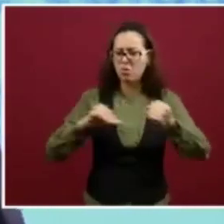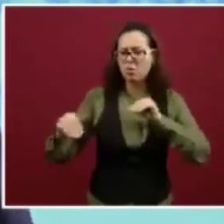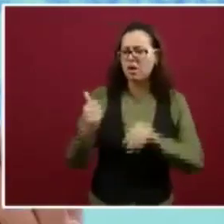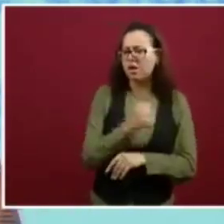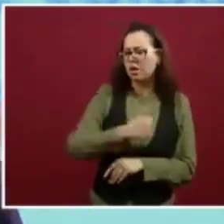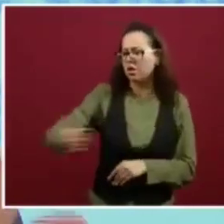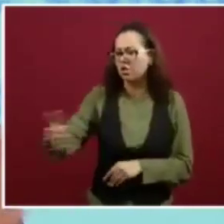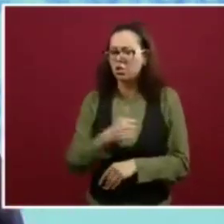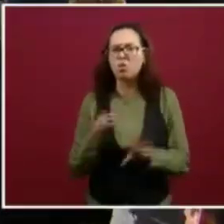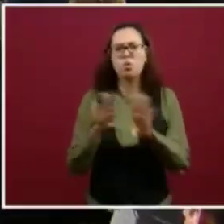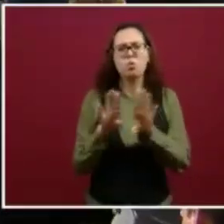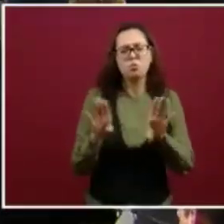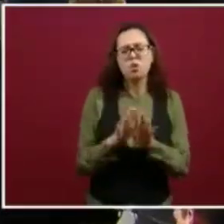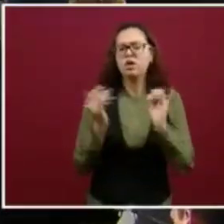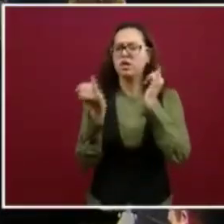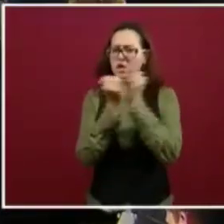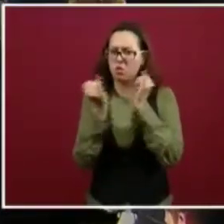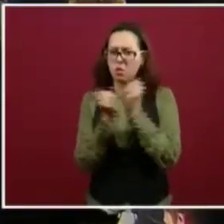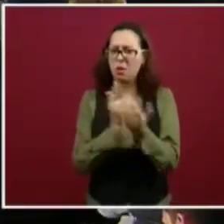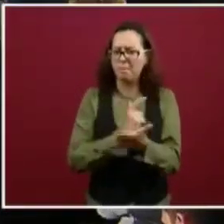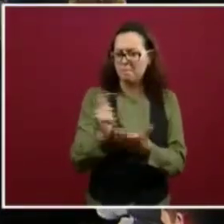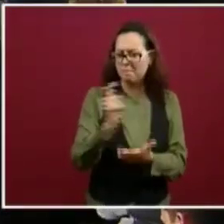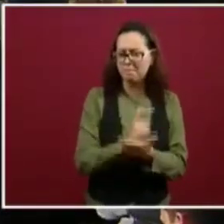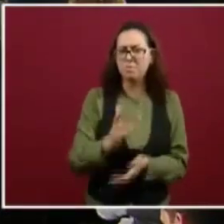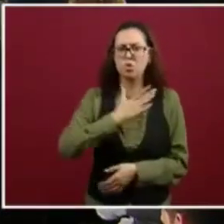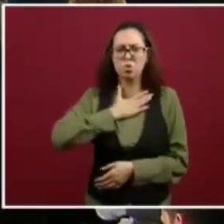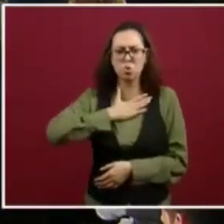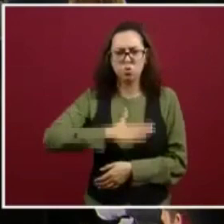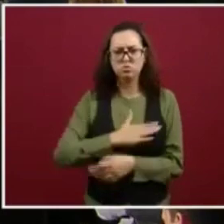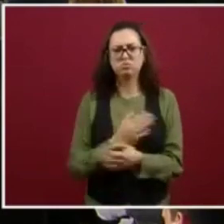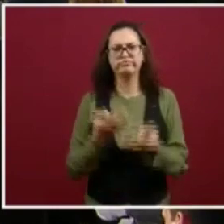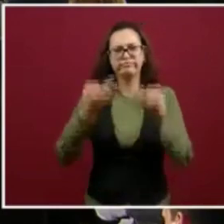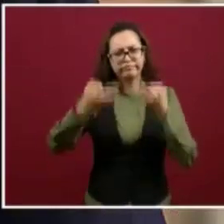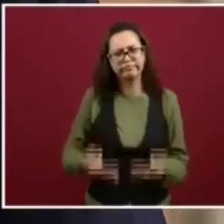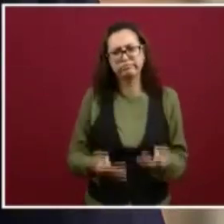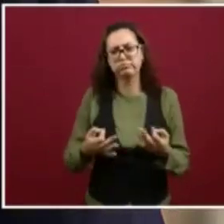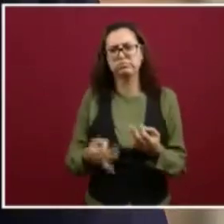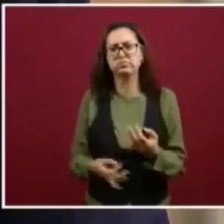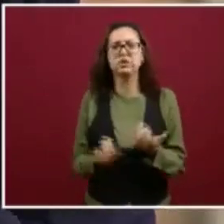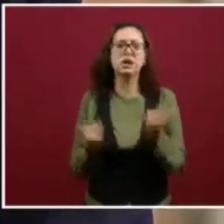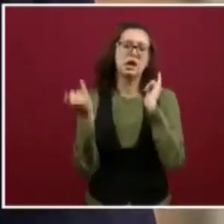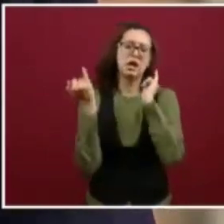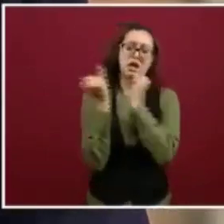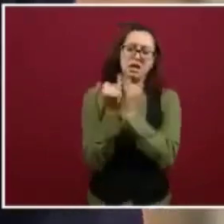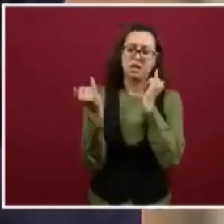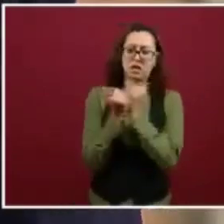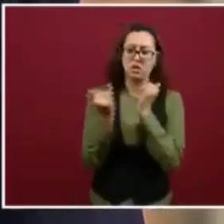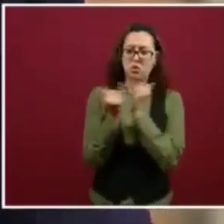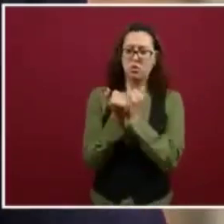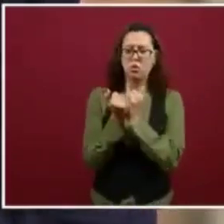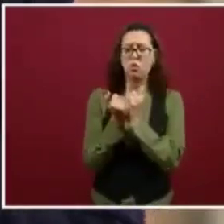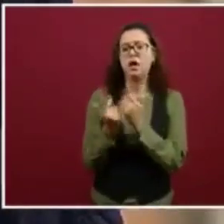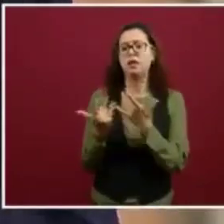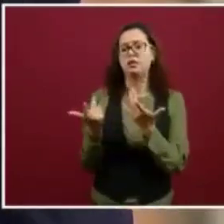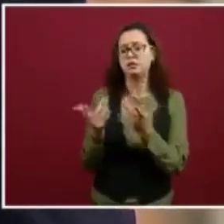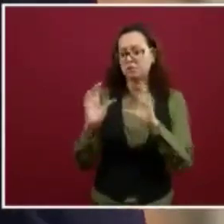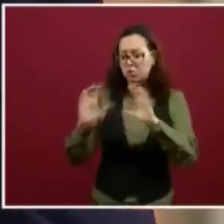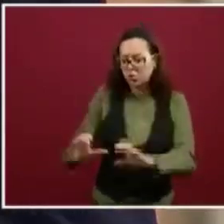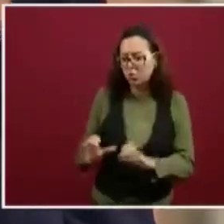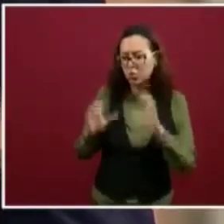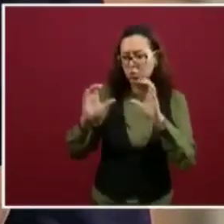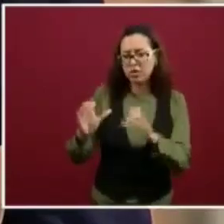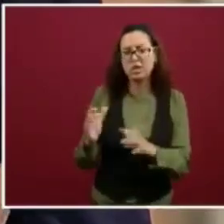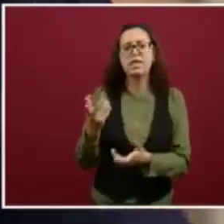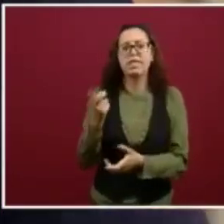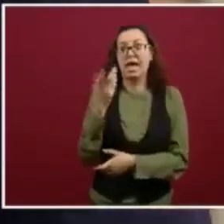trabajo decente, justo, con buen pago. Un sistema público de cuidados. Usted lo hizo en el Distrito Federal, usted lo está